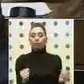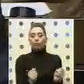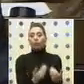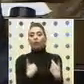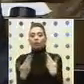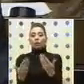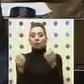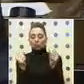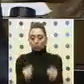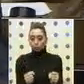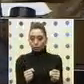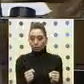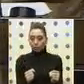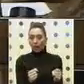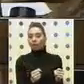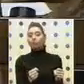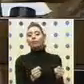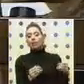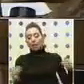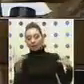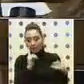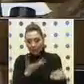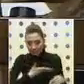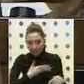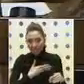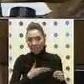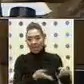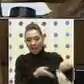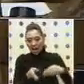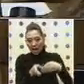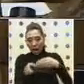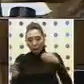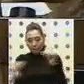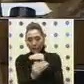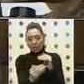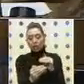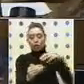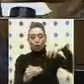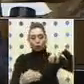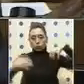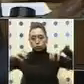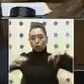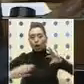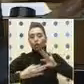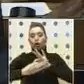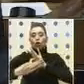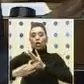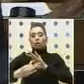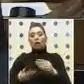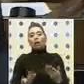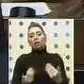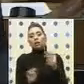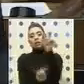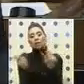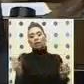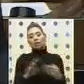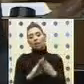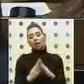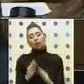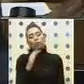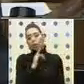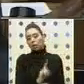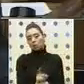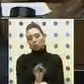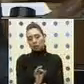la posibilidad cierta de un camino que le dé la conectividad necesaria a una comunidad que lo requiere en forma